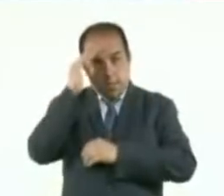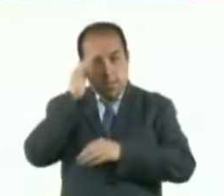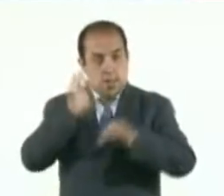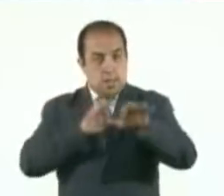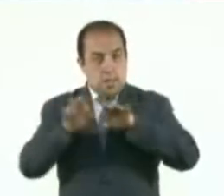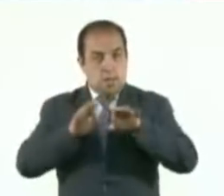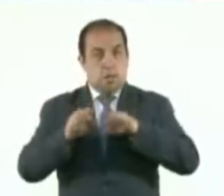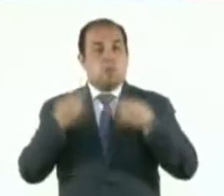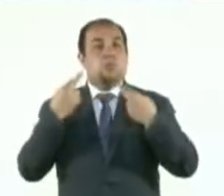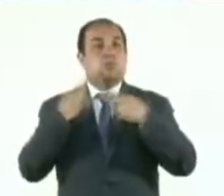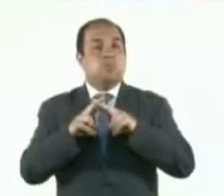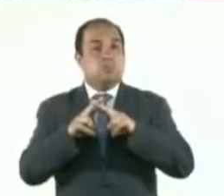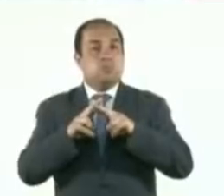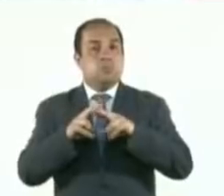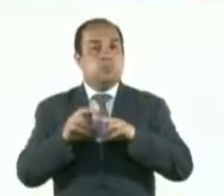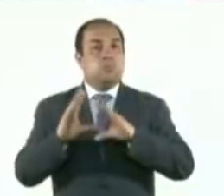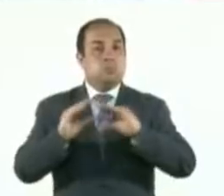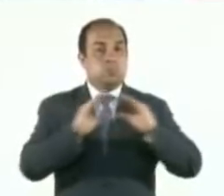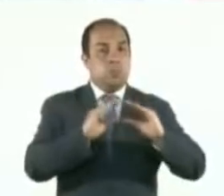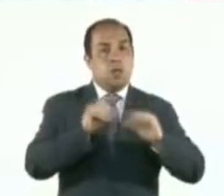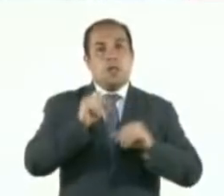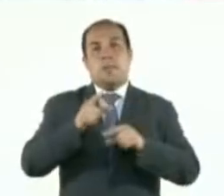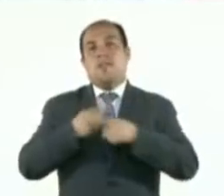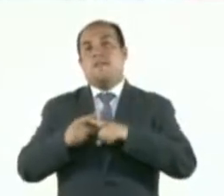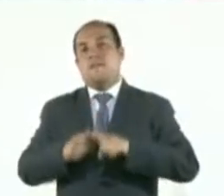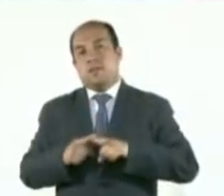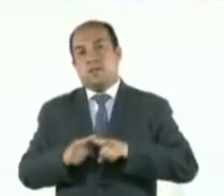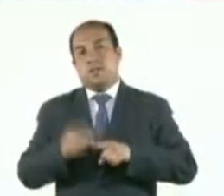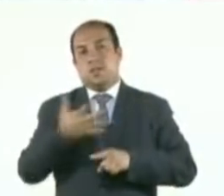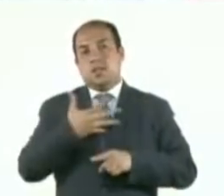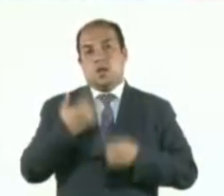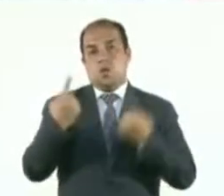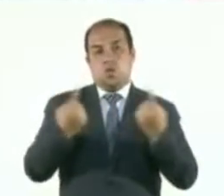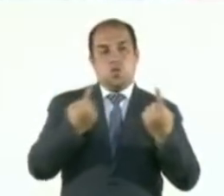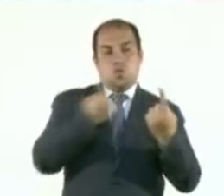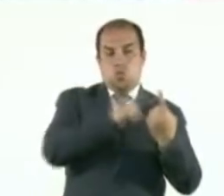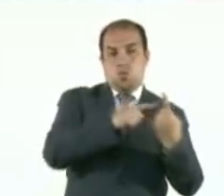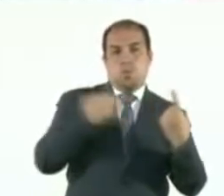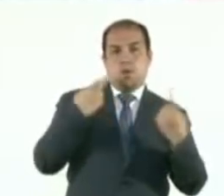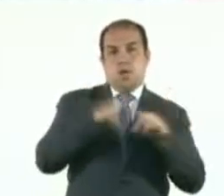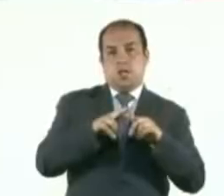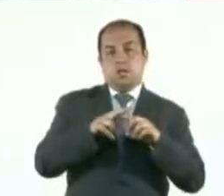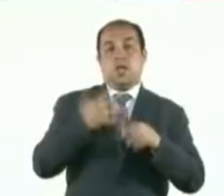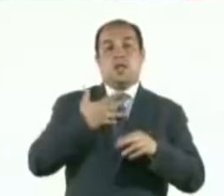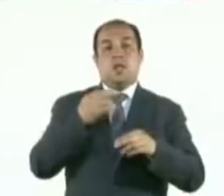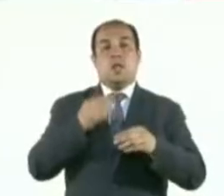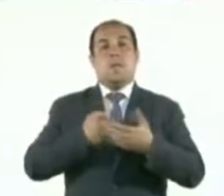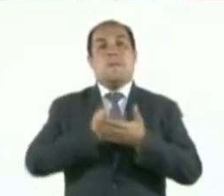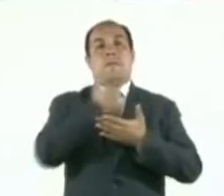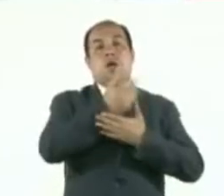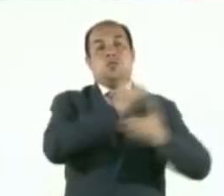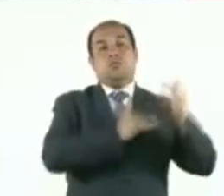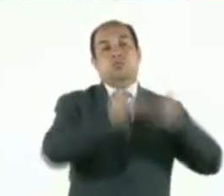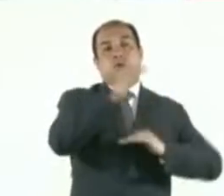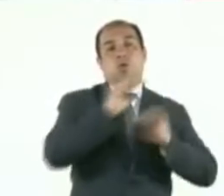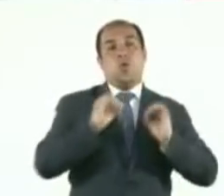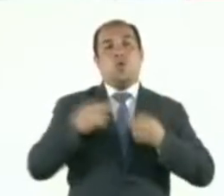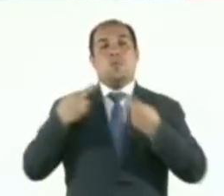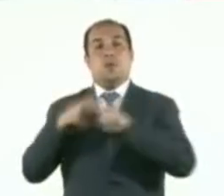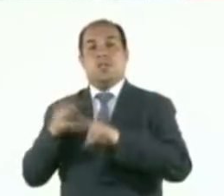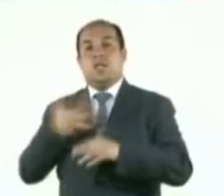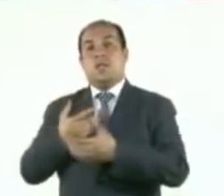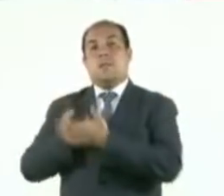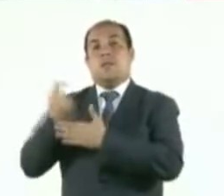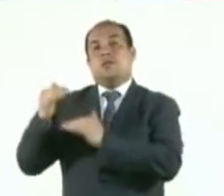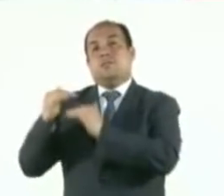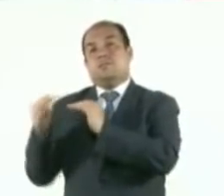y también la diferencia que luego hay entre un profesor que tiene un ingreso muy alto y un profesor que tiene un ingreso muy muy bajo